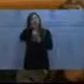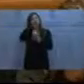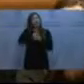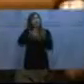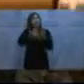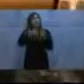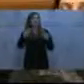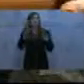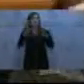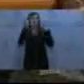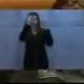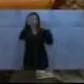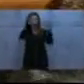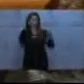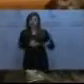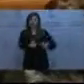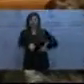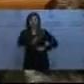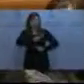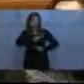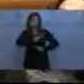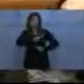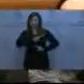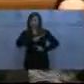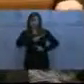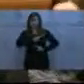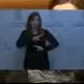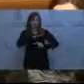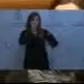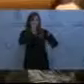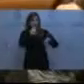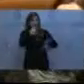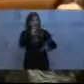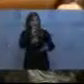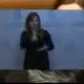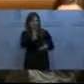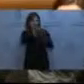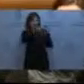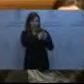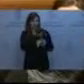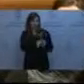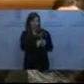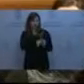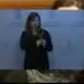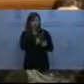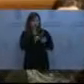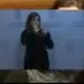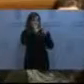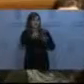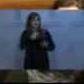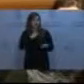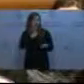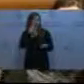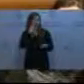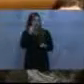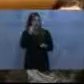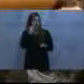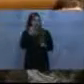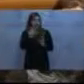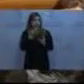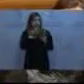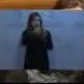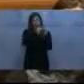no me ha contestado. Dice que se están elaborando. Y yo tengo el temor de que ya estén elaborados.